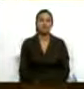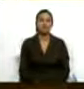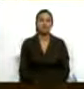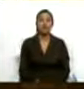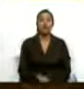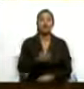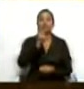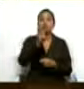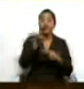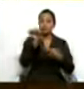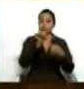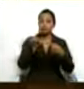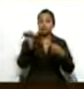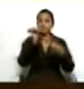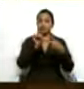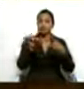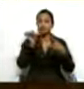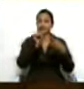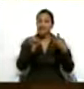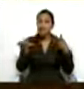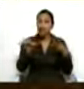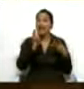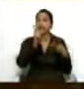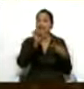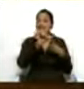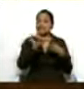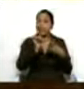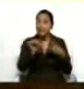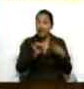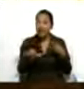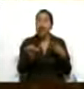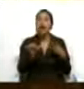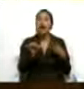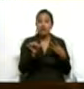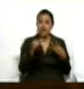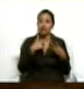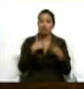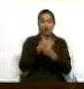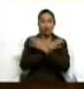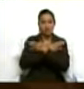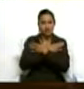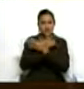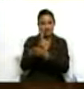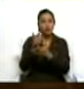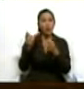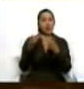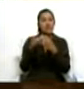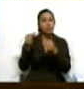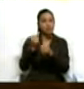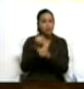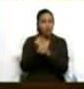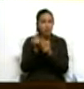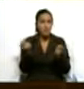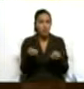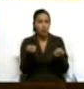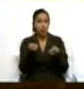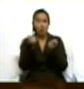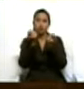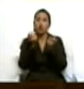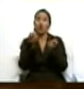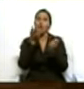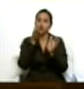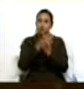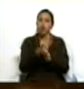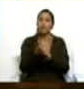fines de semana, tres jornadas hermosas. Felicito al equipo promotor de la gran misión